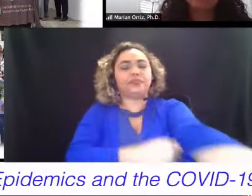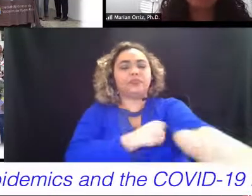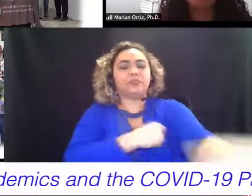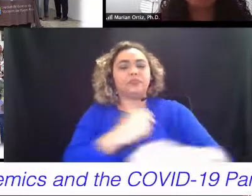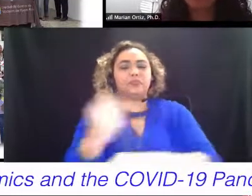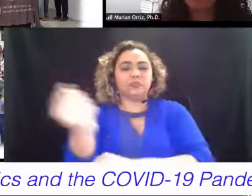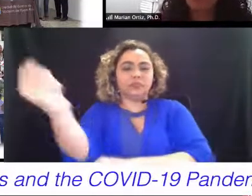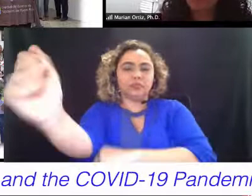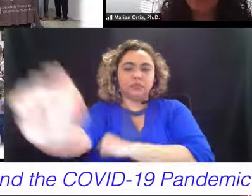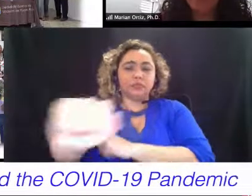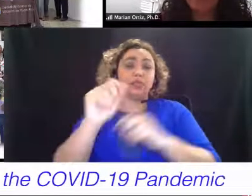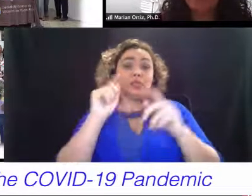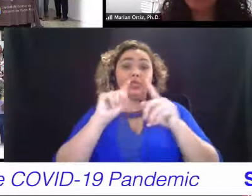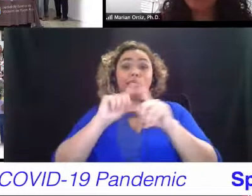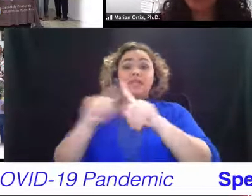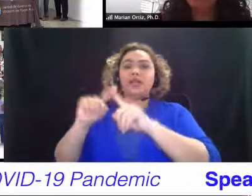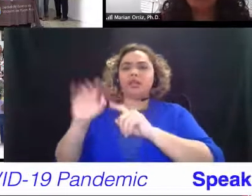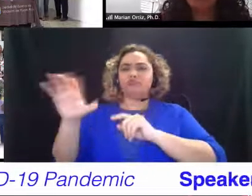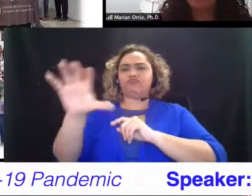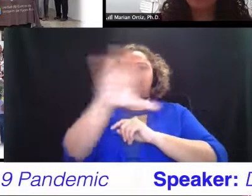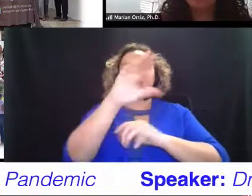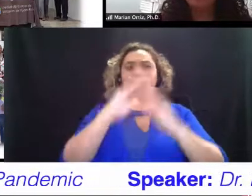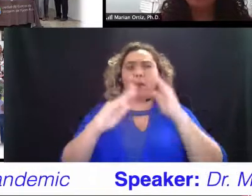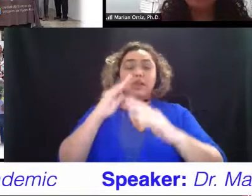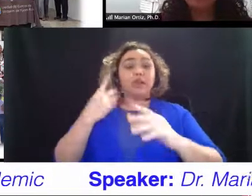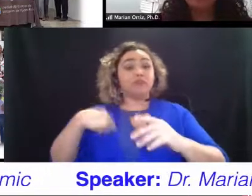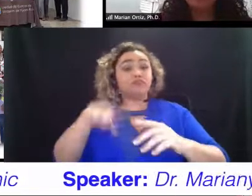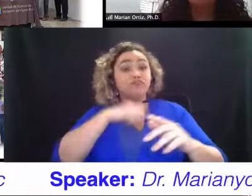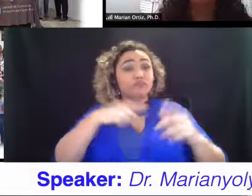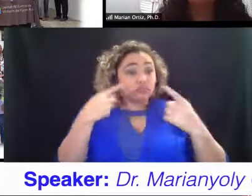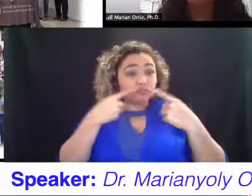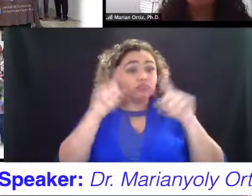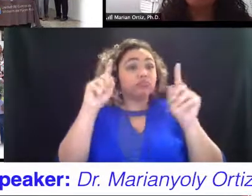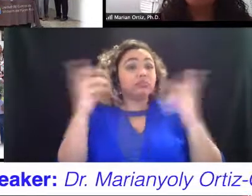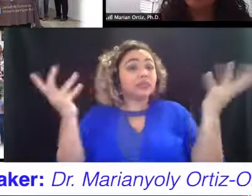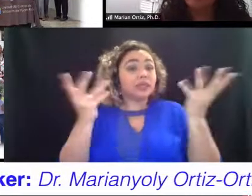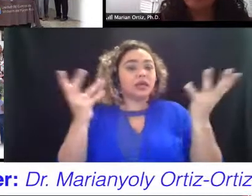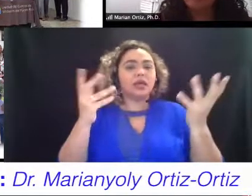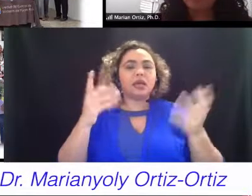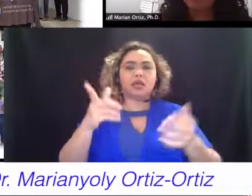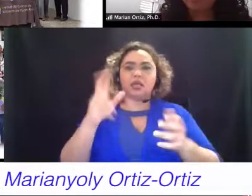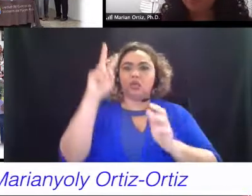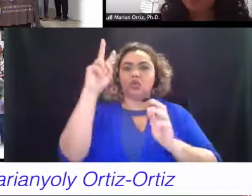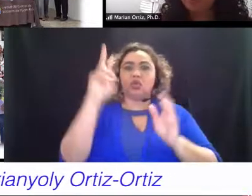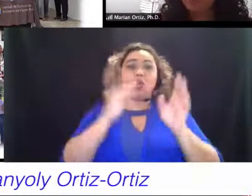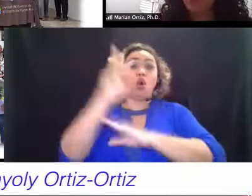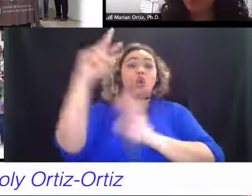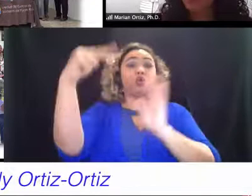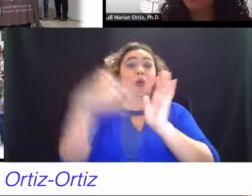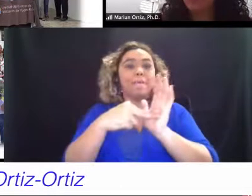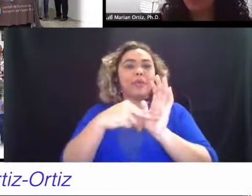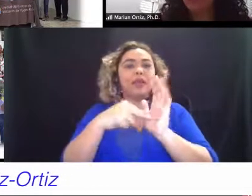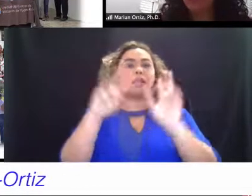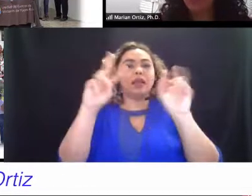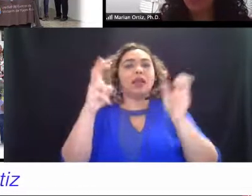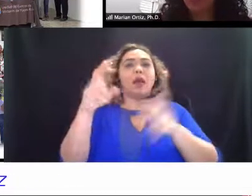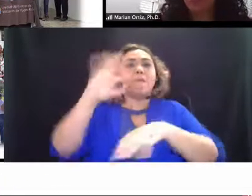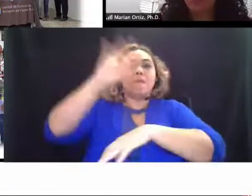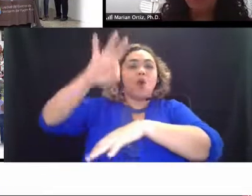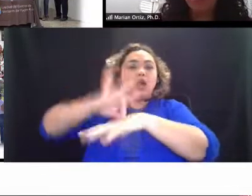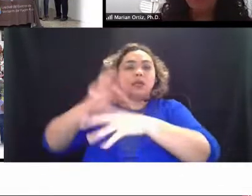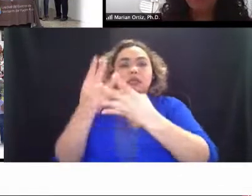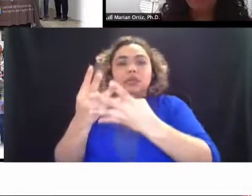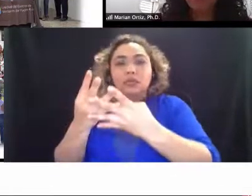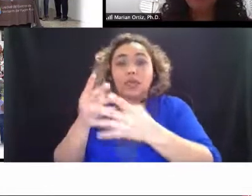¿verdad? Con las comunidades, y esto nos ha ayudado a lograr el colocar más de 2,000 trampas de vigilancia en todo Puerto Rico, donde tenemos que ir a las casas